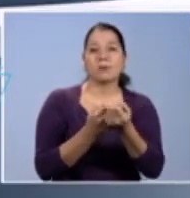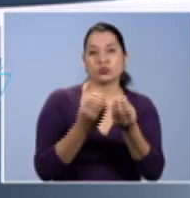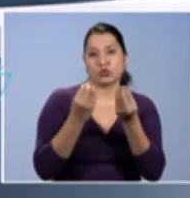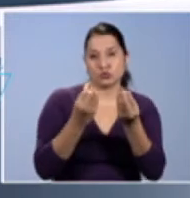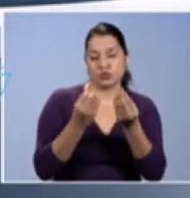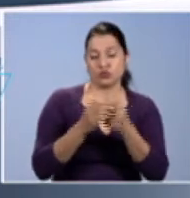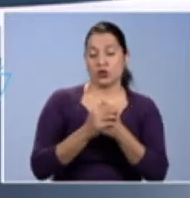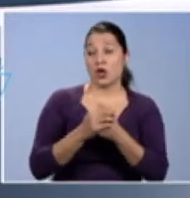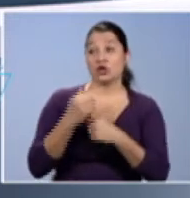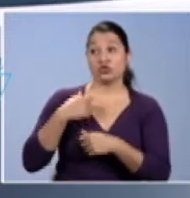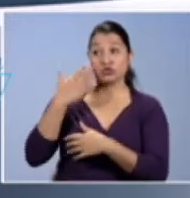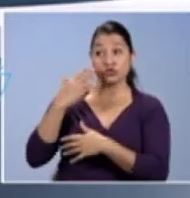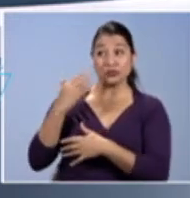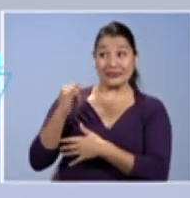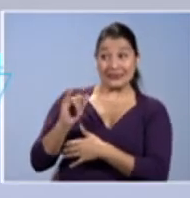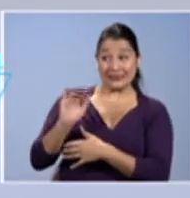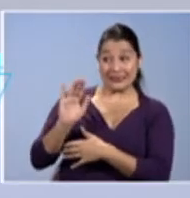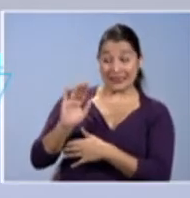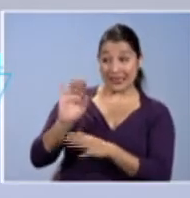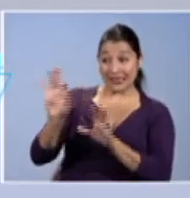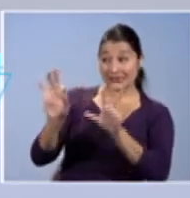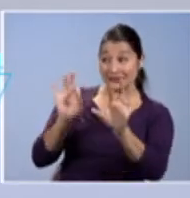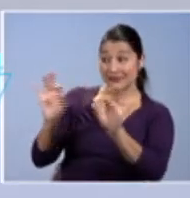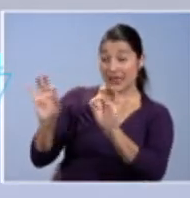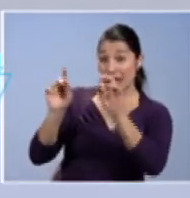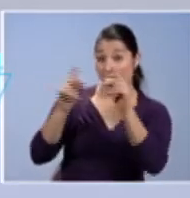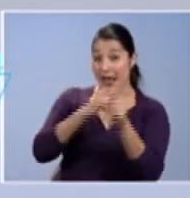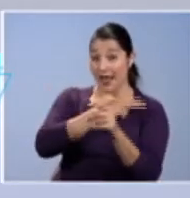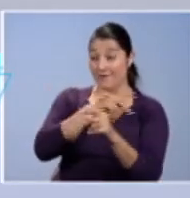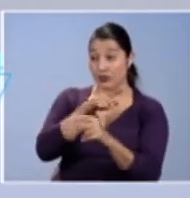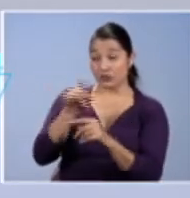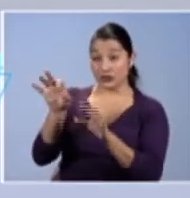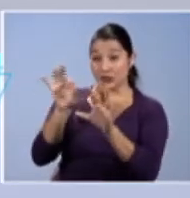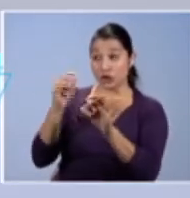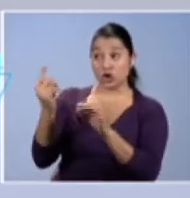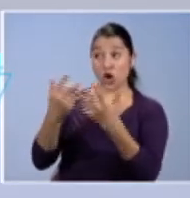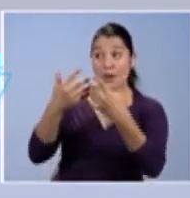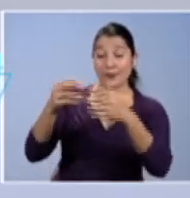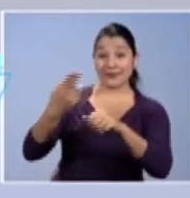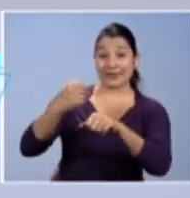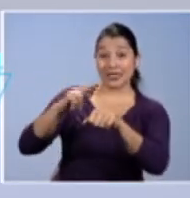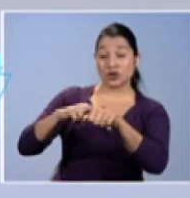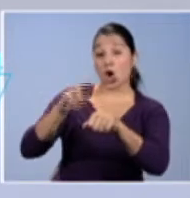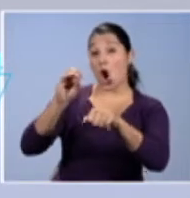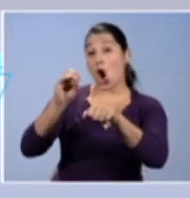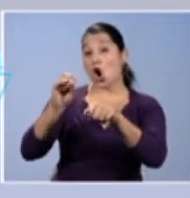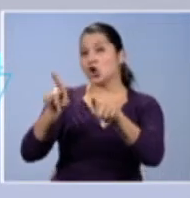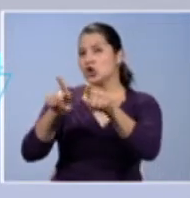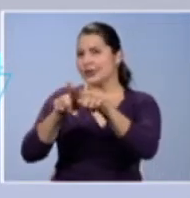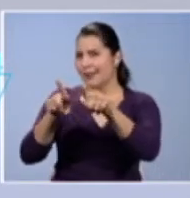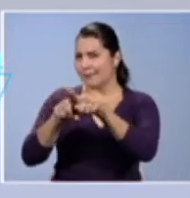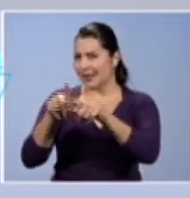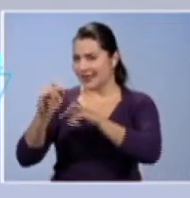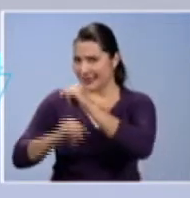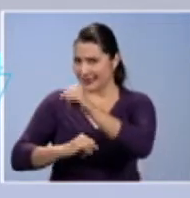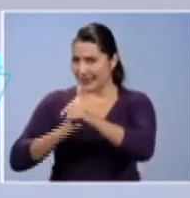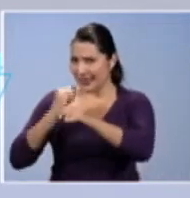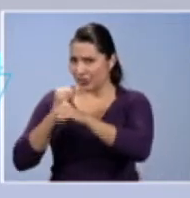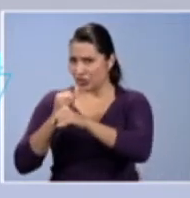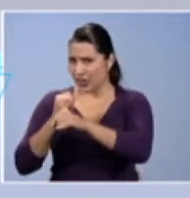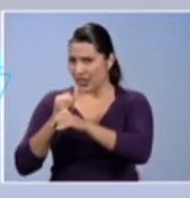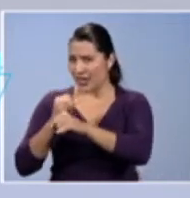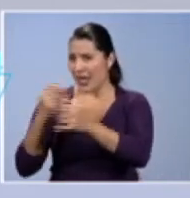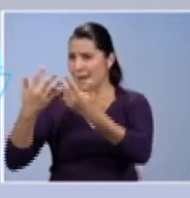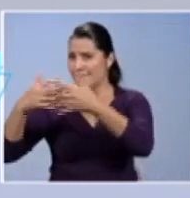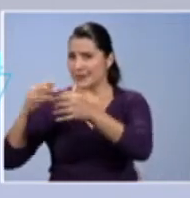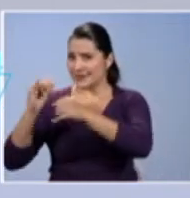muestra que ustedes toman en cuenta para esta encuesta son solamente empresas nacionales o si tiene algo que ver el contexto internacional que se está viviendo en este